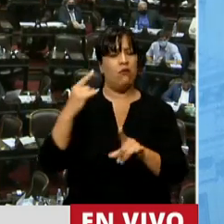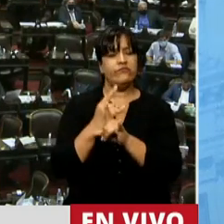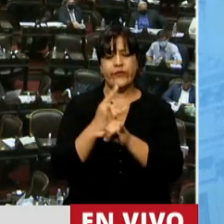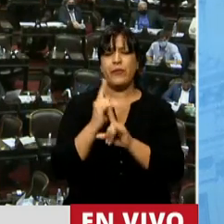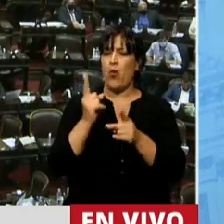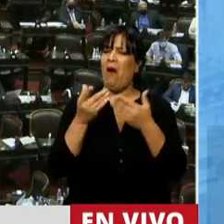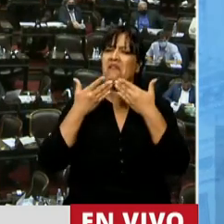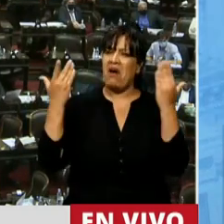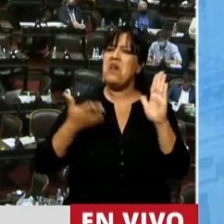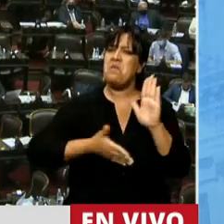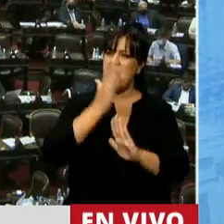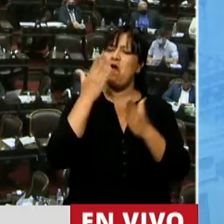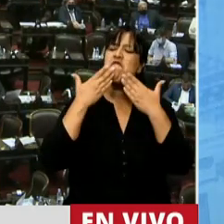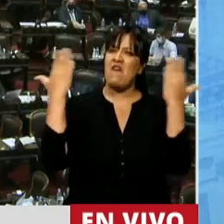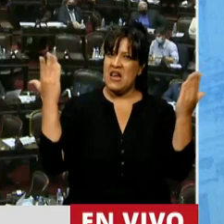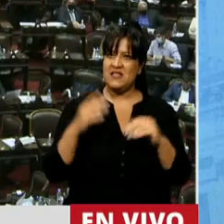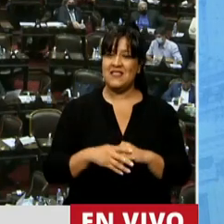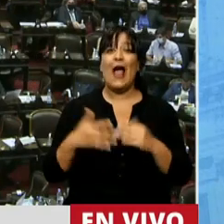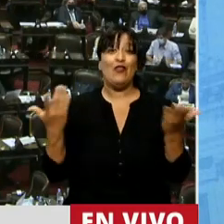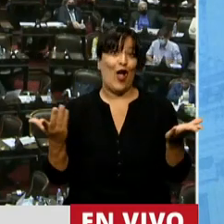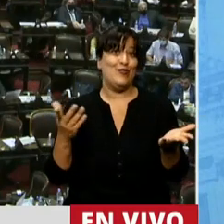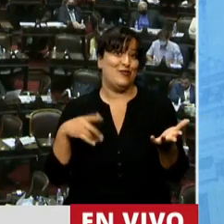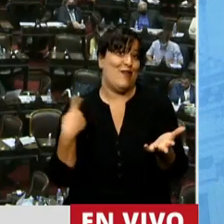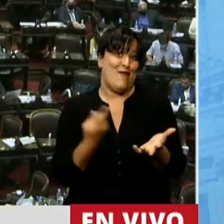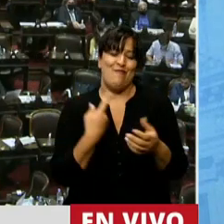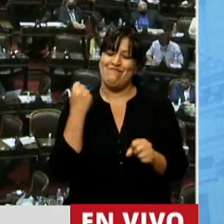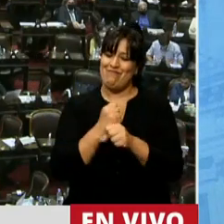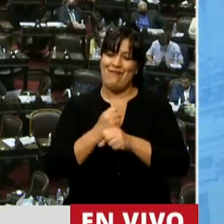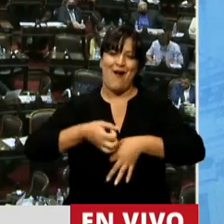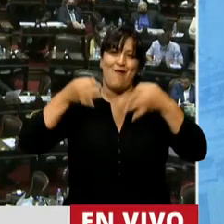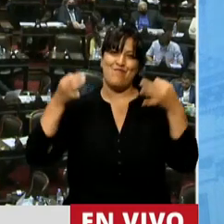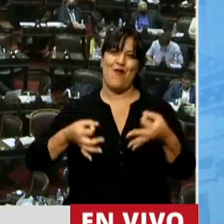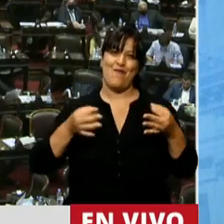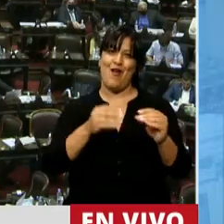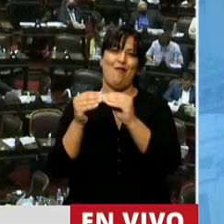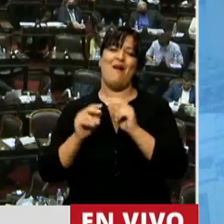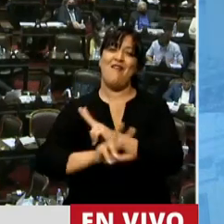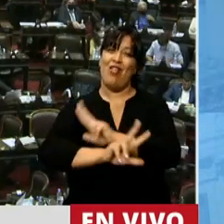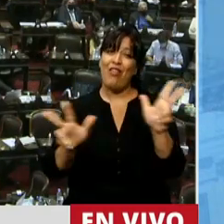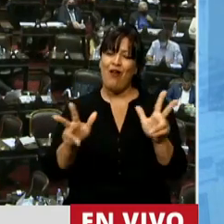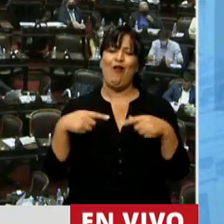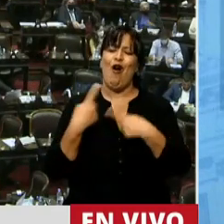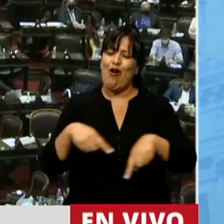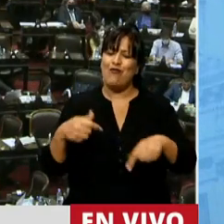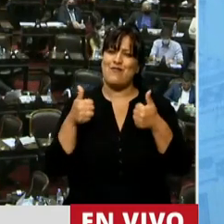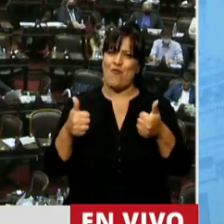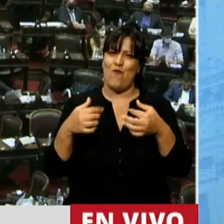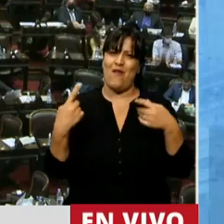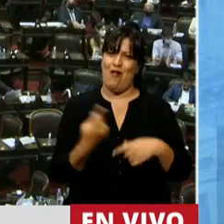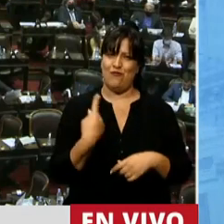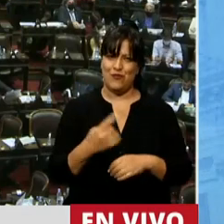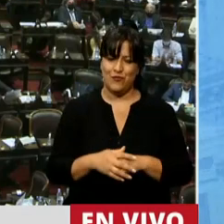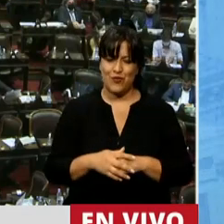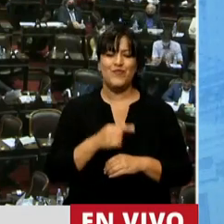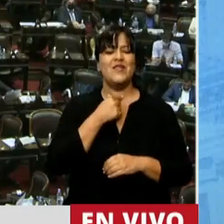sistemáticamente. O sea que estamos haciendo las cosas bien, compañeras y compañeros. Quiero, para ir